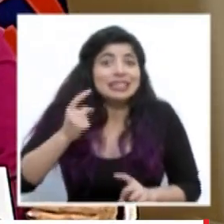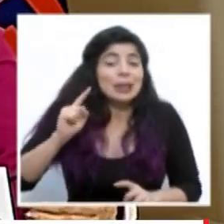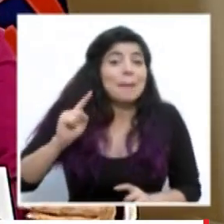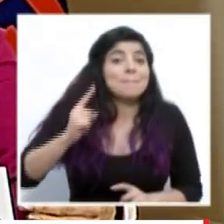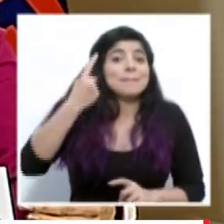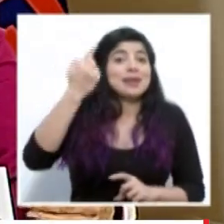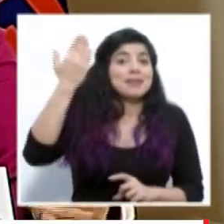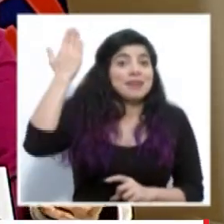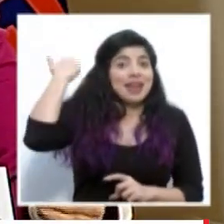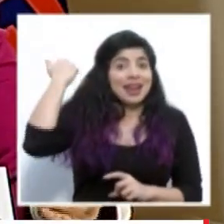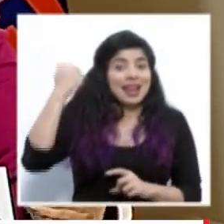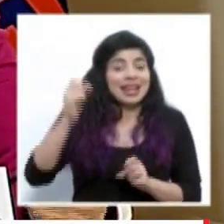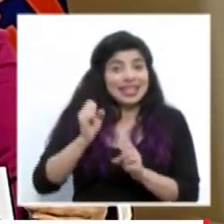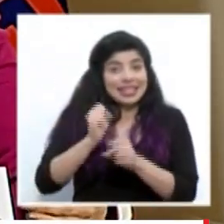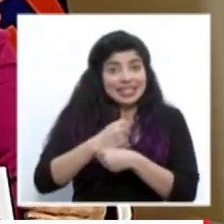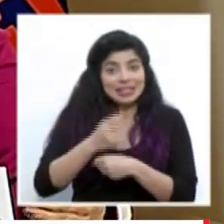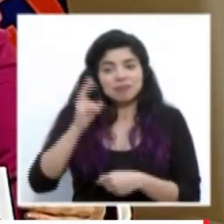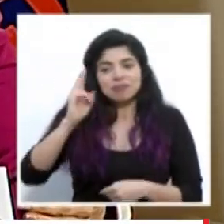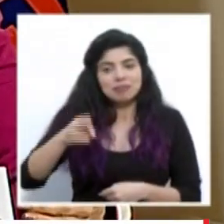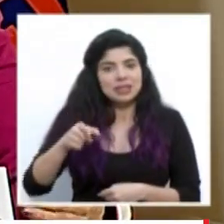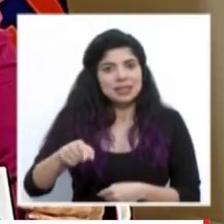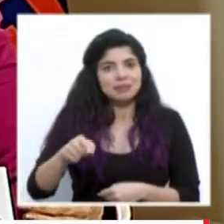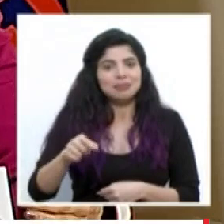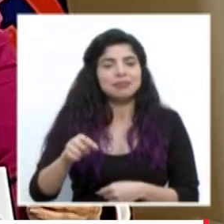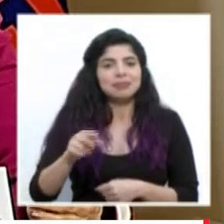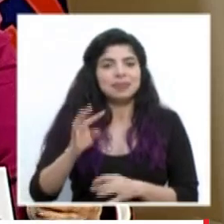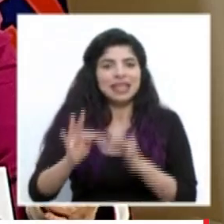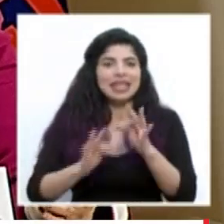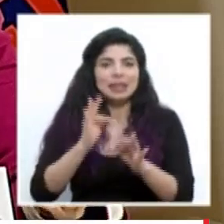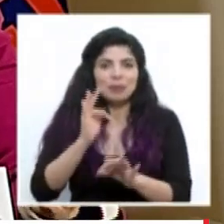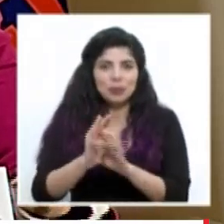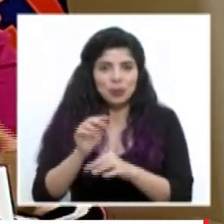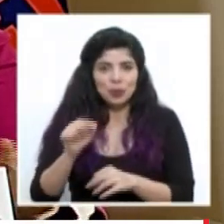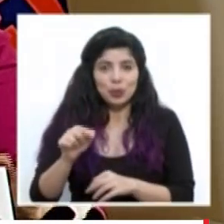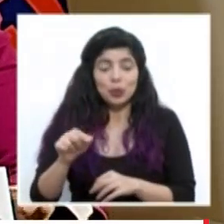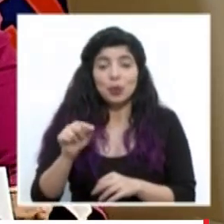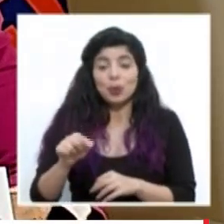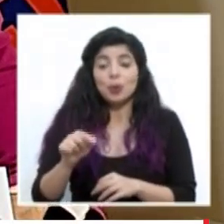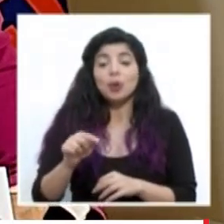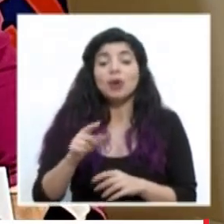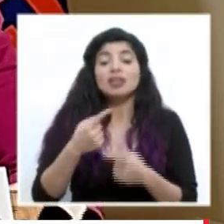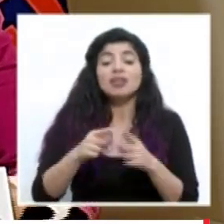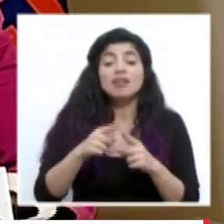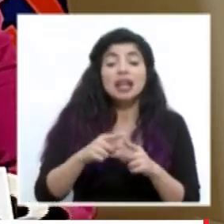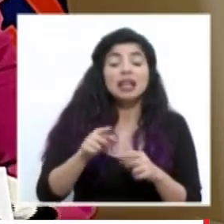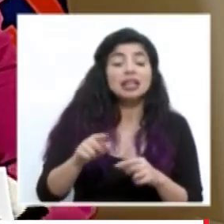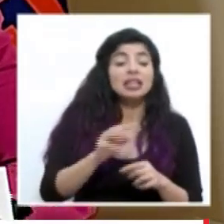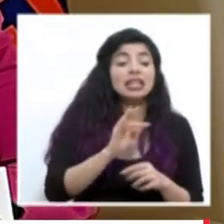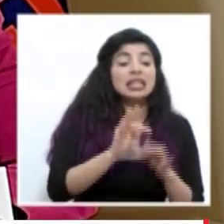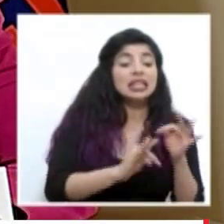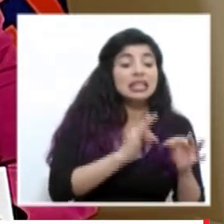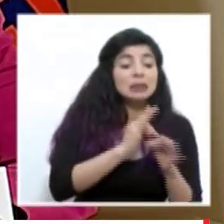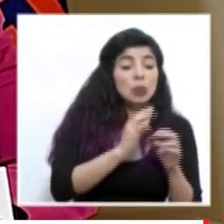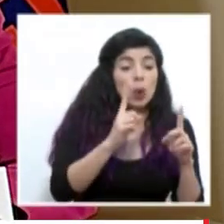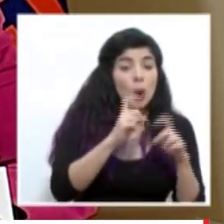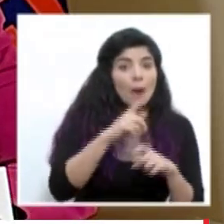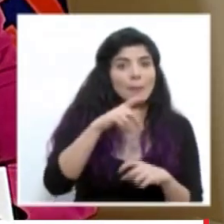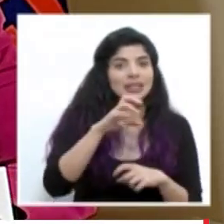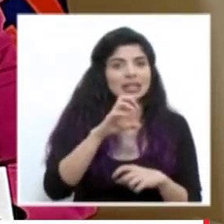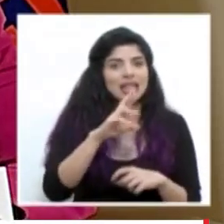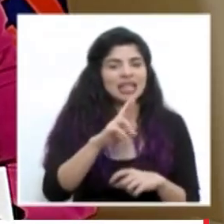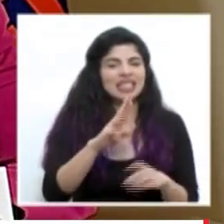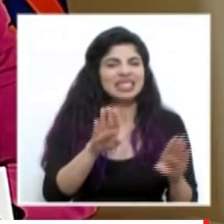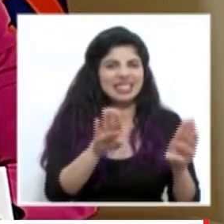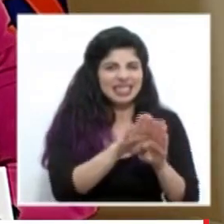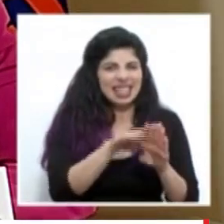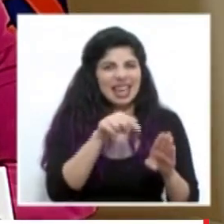primera prueba diagnóstica que hicimos, lo hicimos sobre esa plataforma, ¿verdad? Las plataformas que son más complejas son las de PCR cerrado,